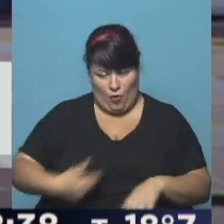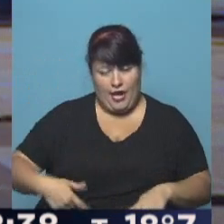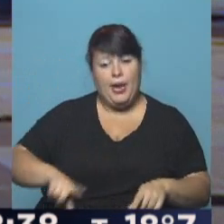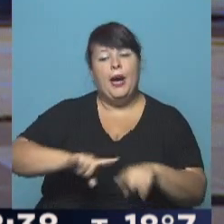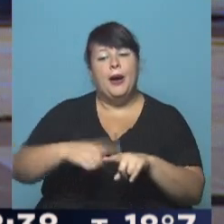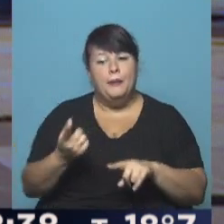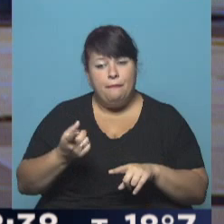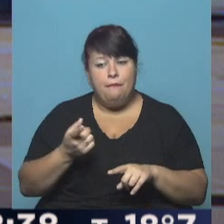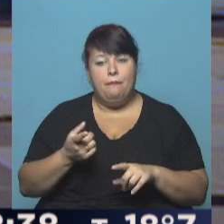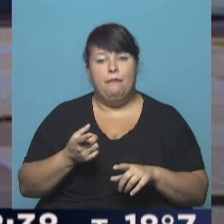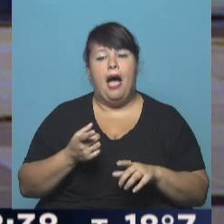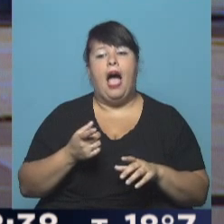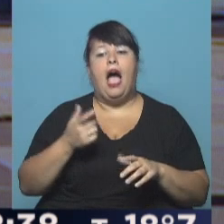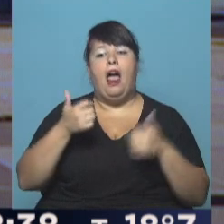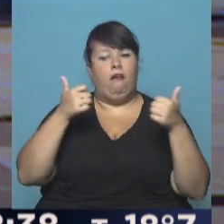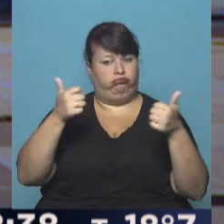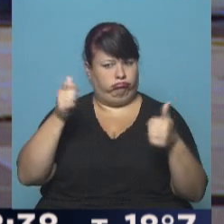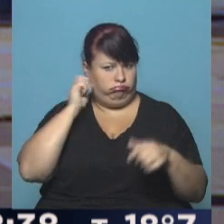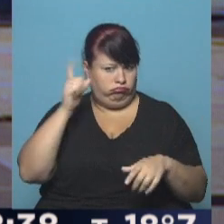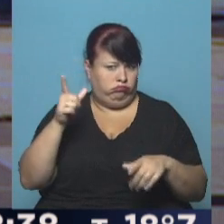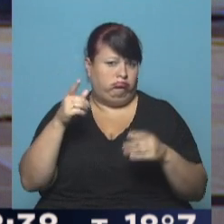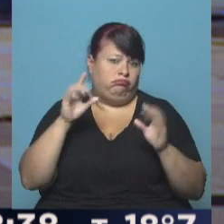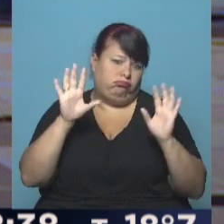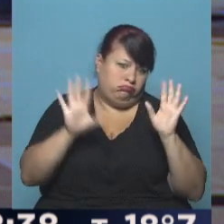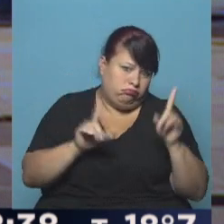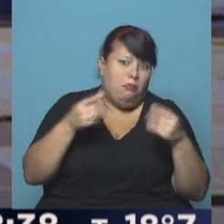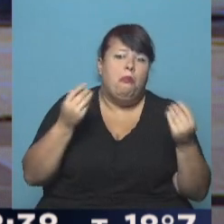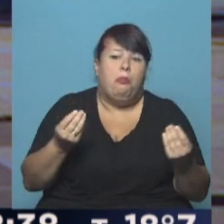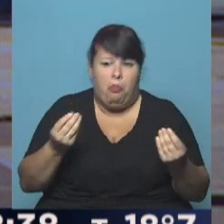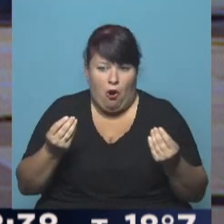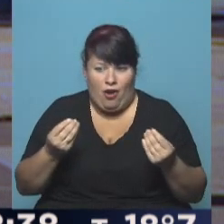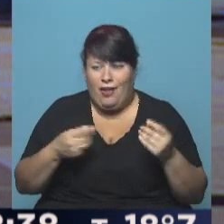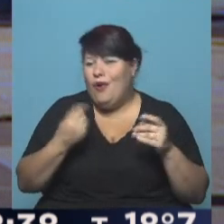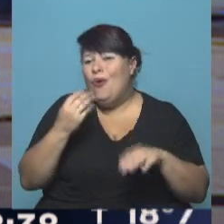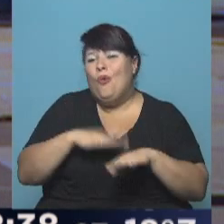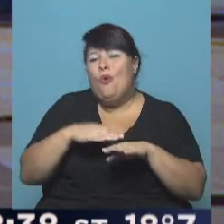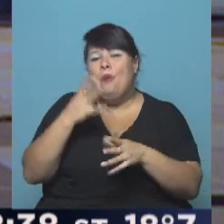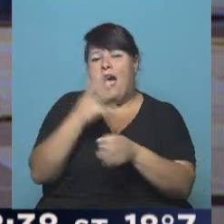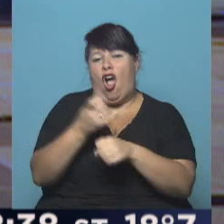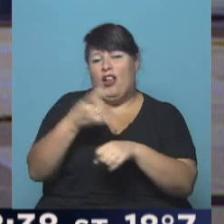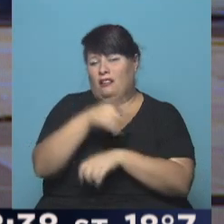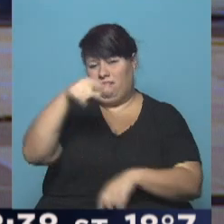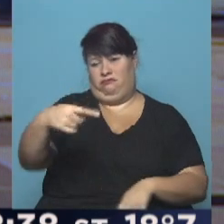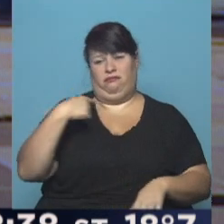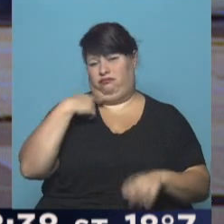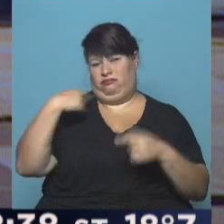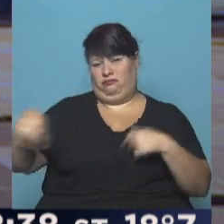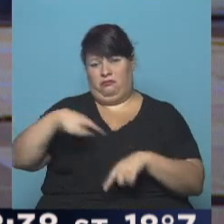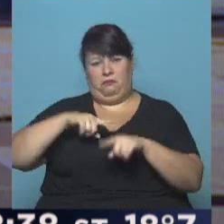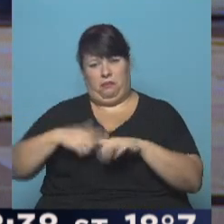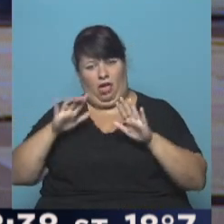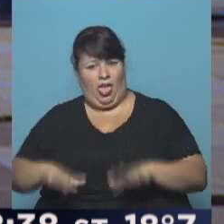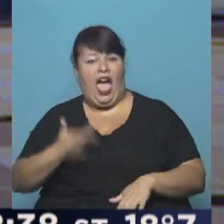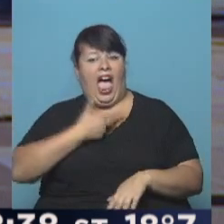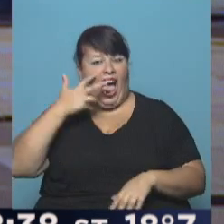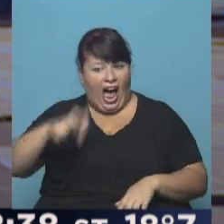paro tuvo el éxito moderado que tuvo porque más que nada fue un paro de transporte de la afip